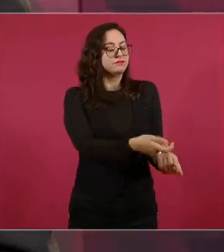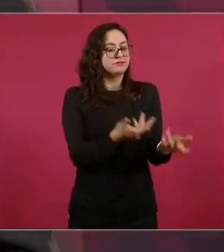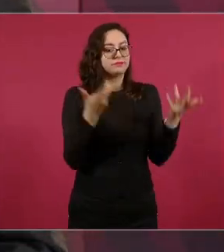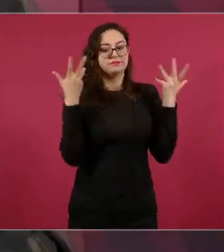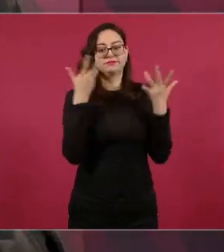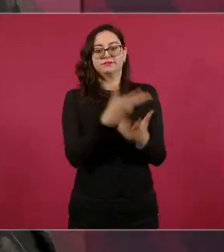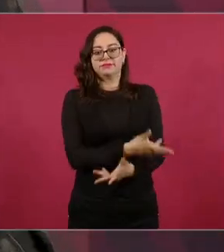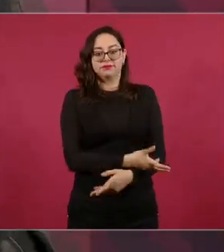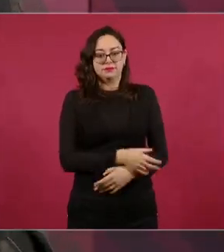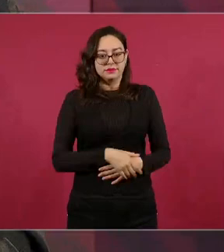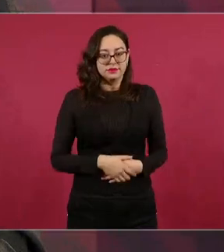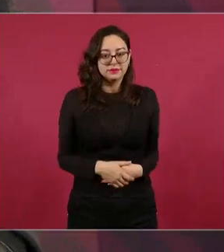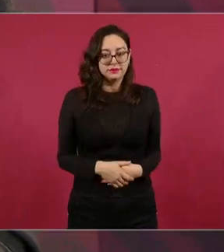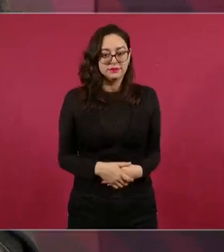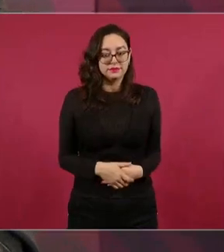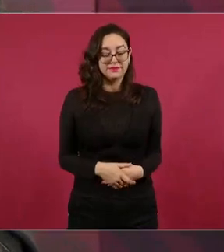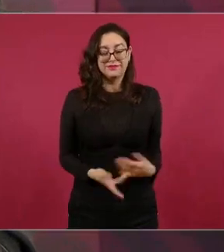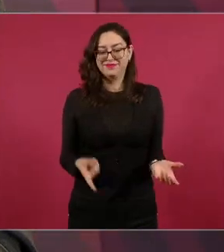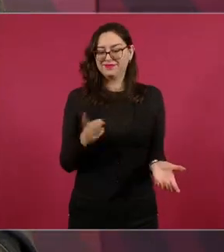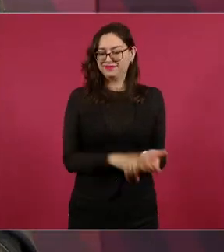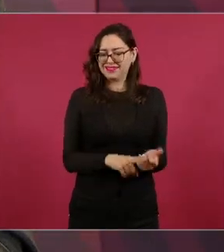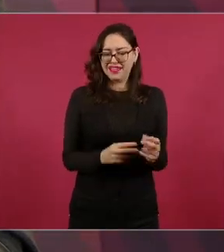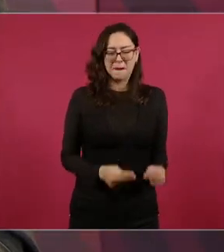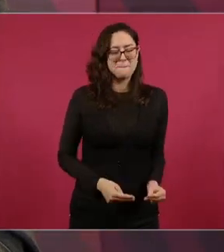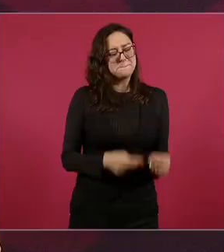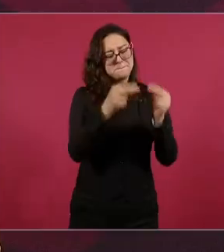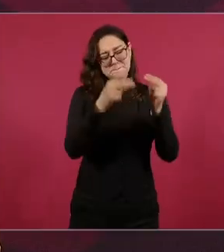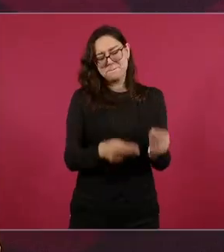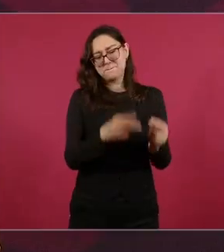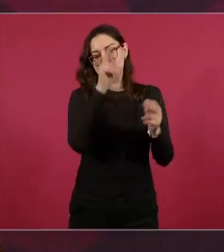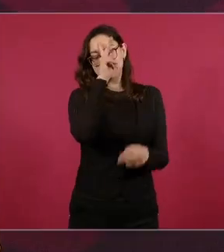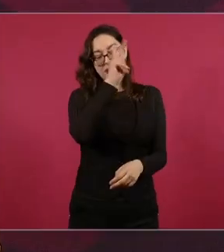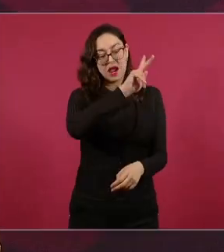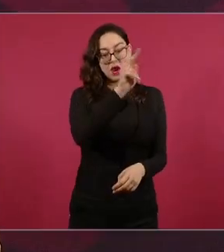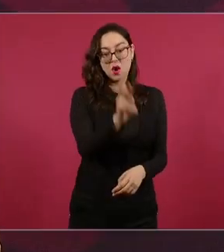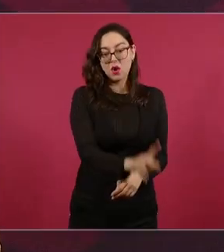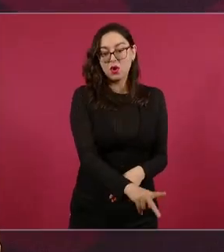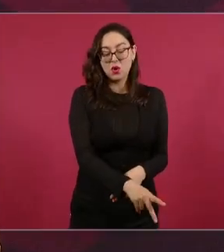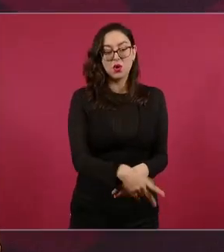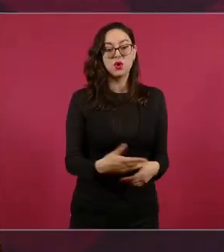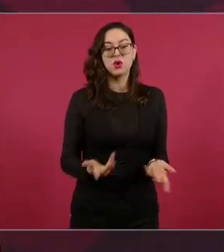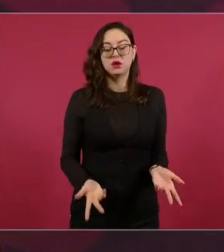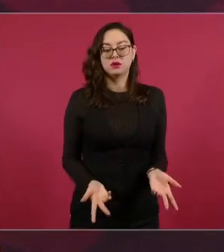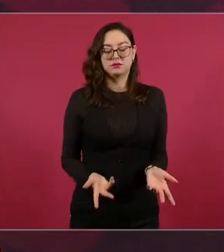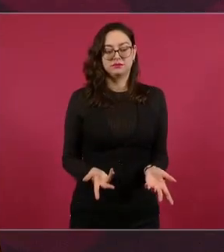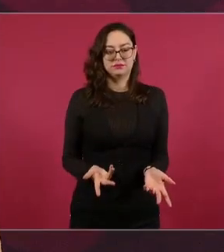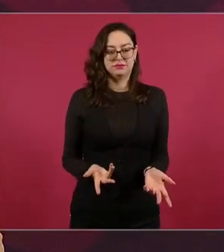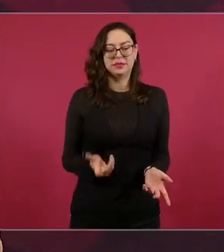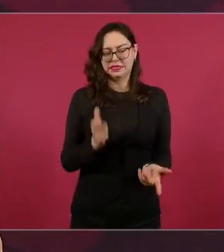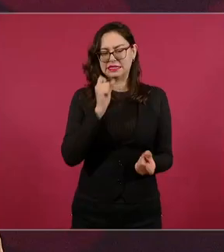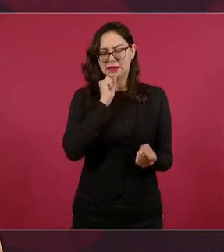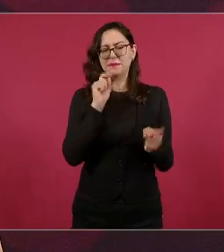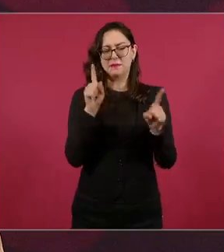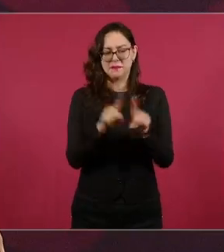Y grandes negocios. Hablamos de nueve hospitales